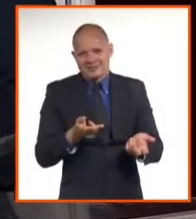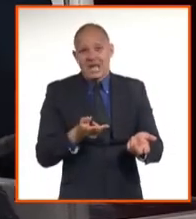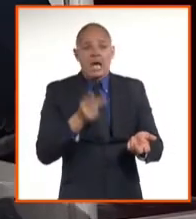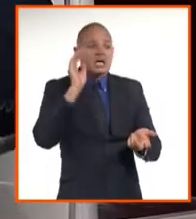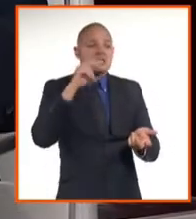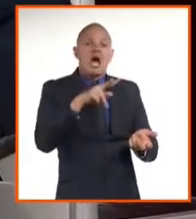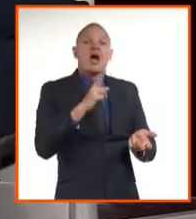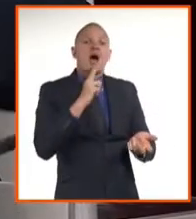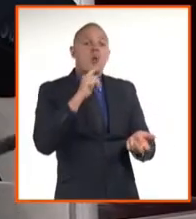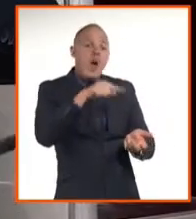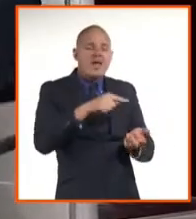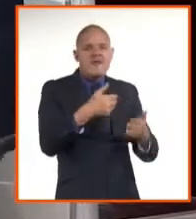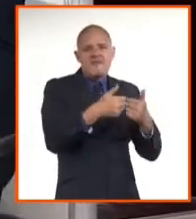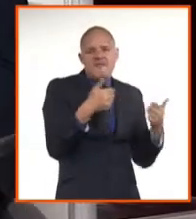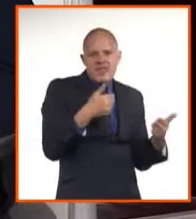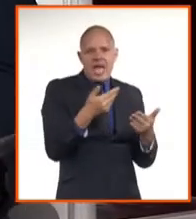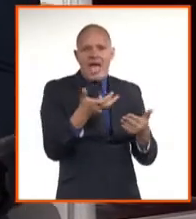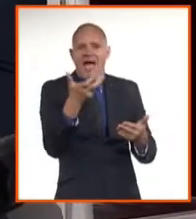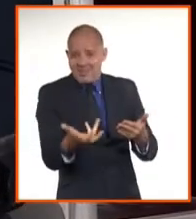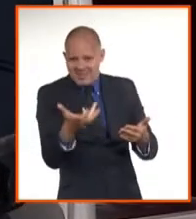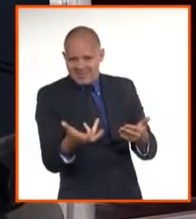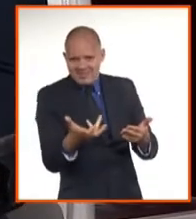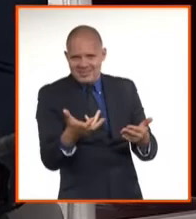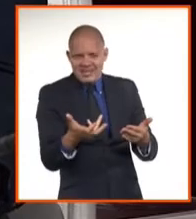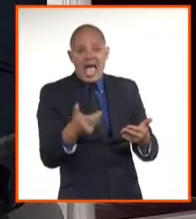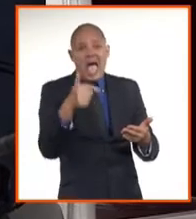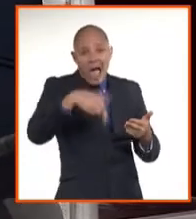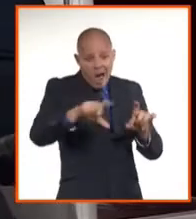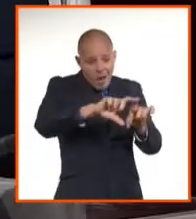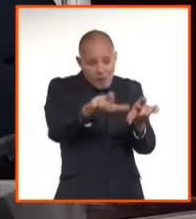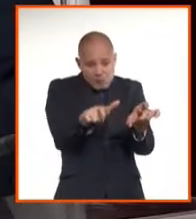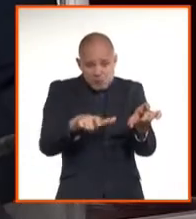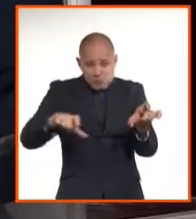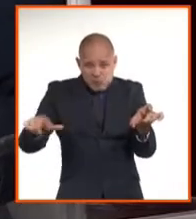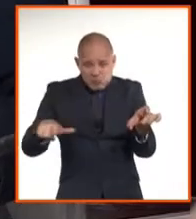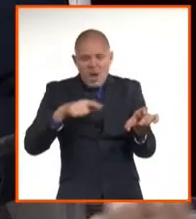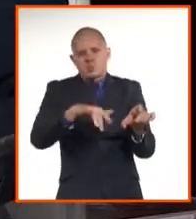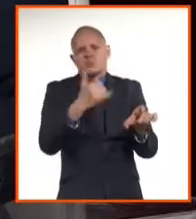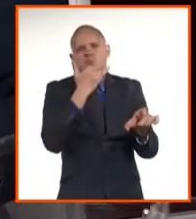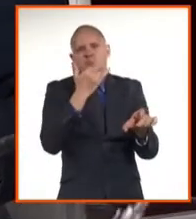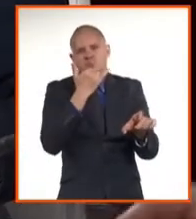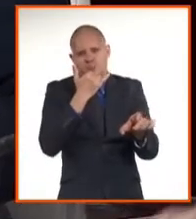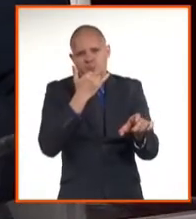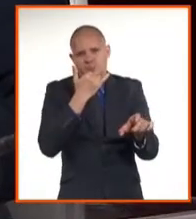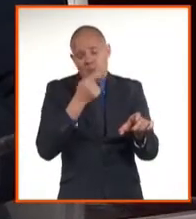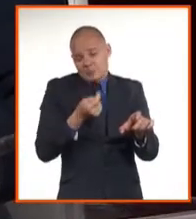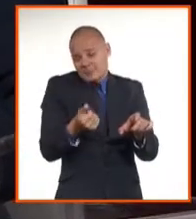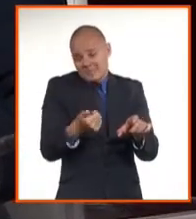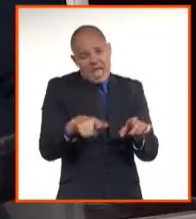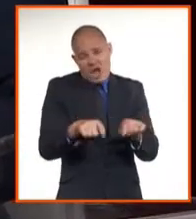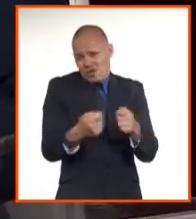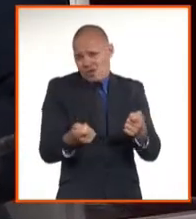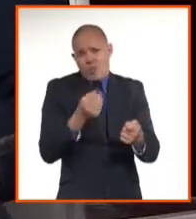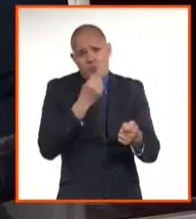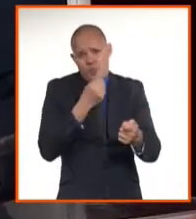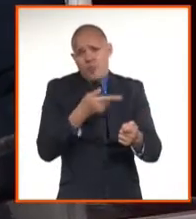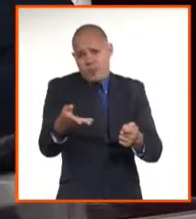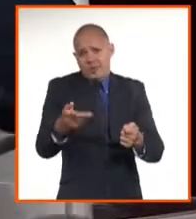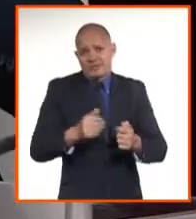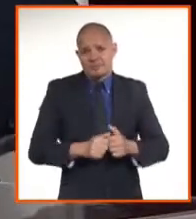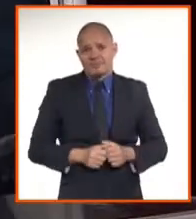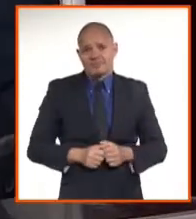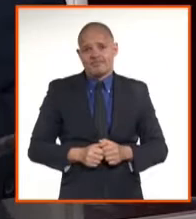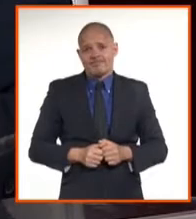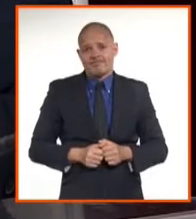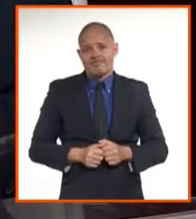tubo que es producto de la avería de otro tubo que también lo dañó y que durante la prueba hidráulica no es una prueba, digamos,